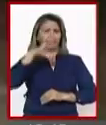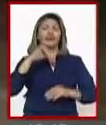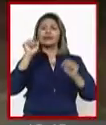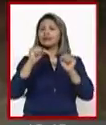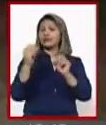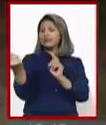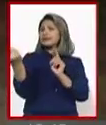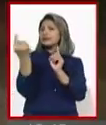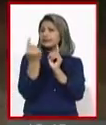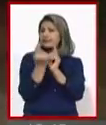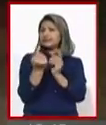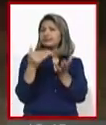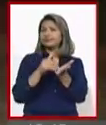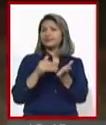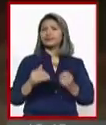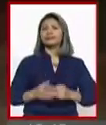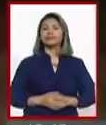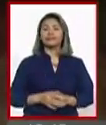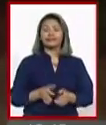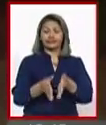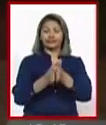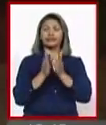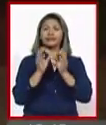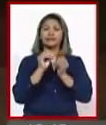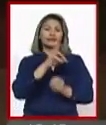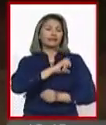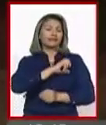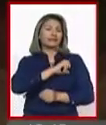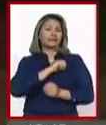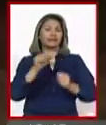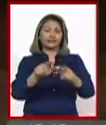podrían volver a tomar represalias. Ella pide más presencia